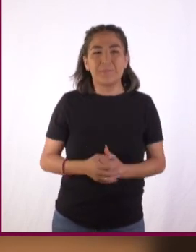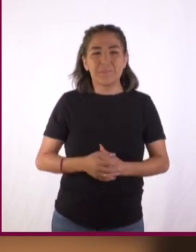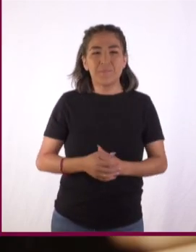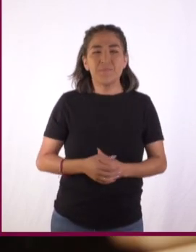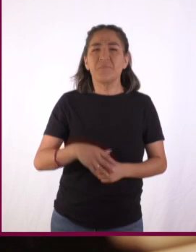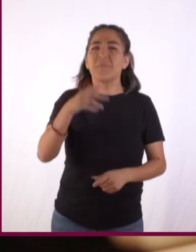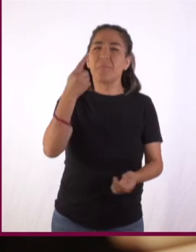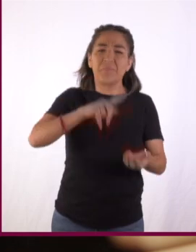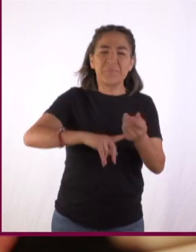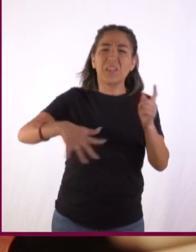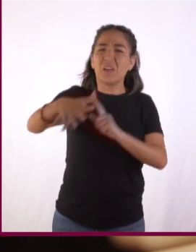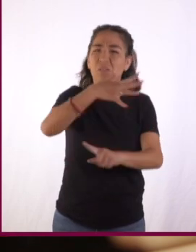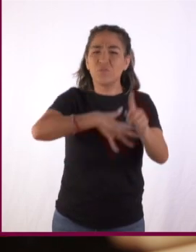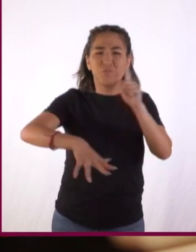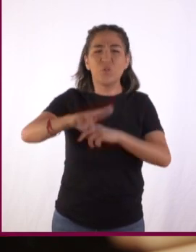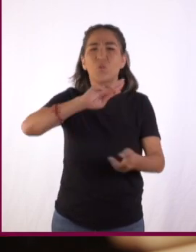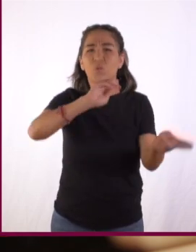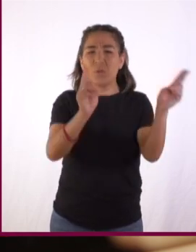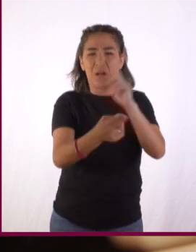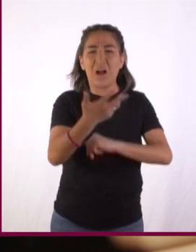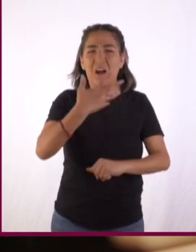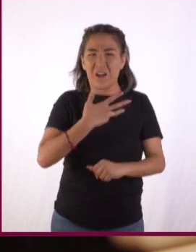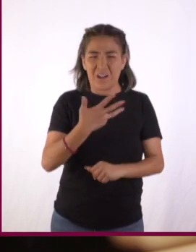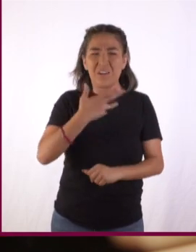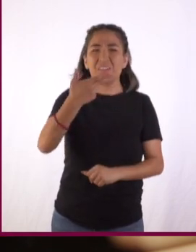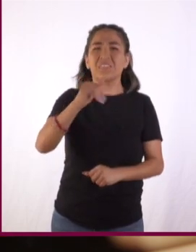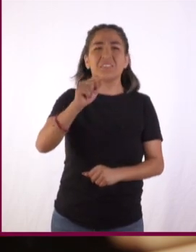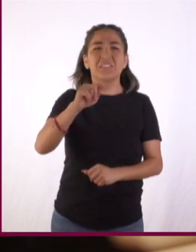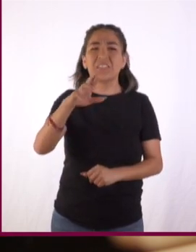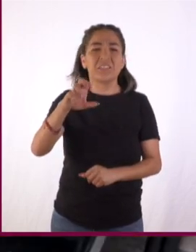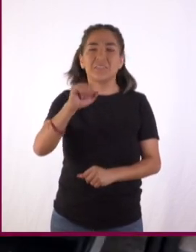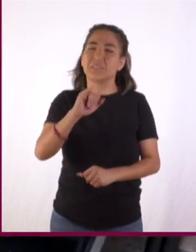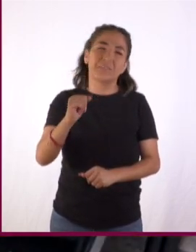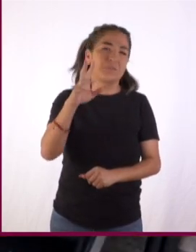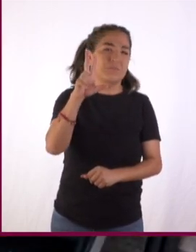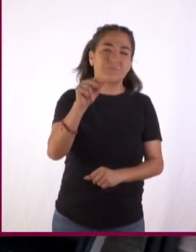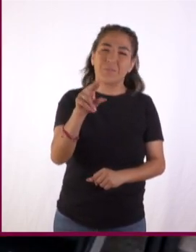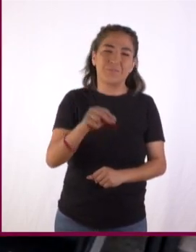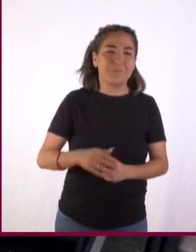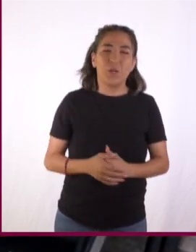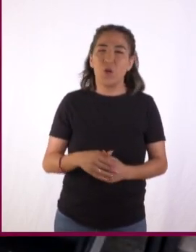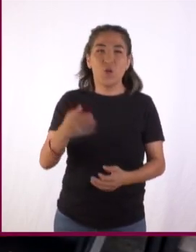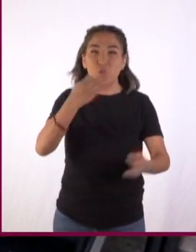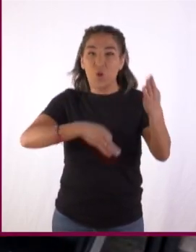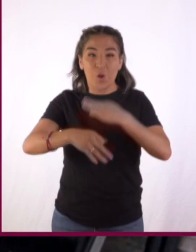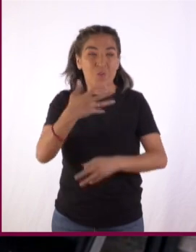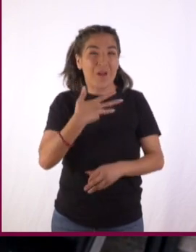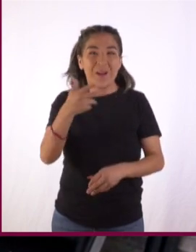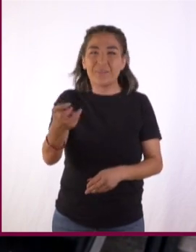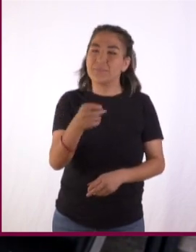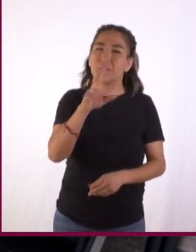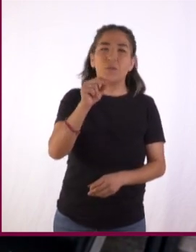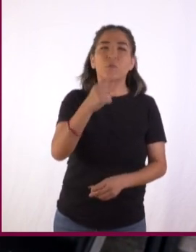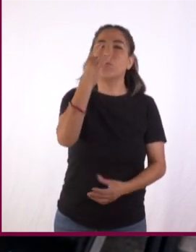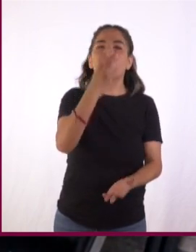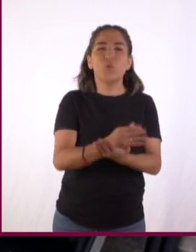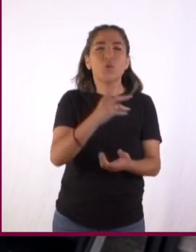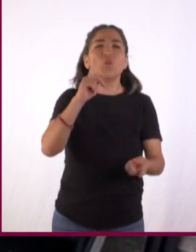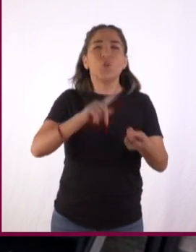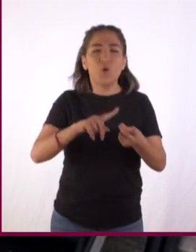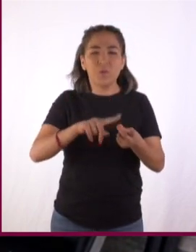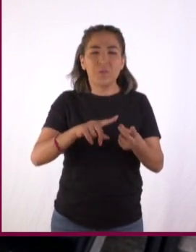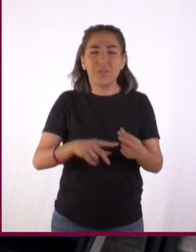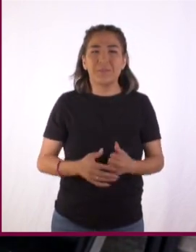efectividad. ¿Todo en nuestro planeta y en el universo tiene histéresis? No todo tiene histéresis. Solo